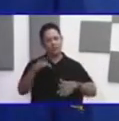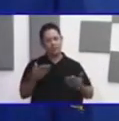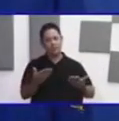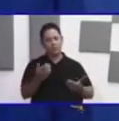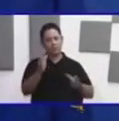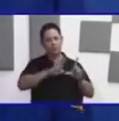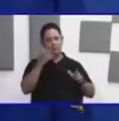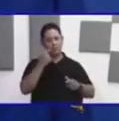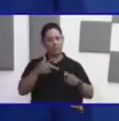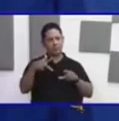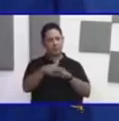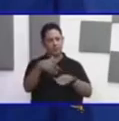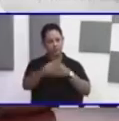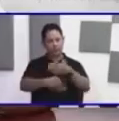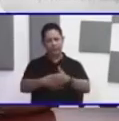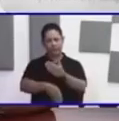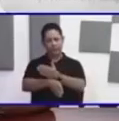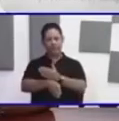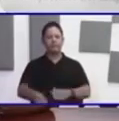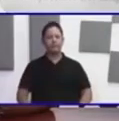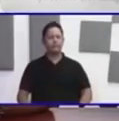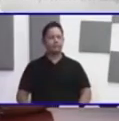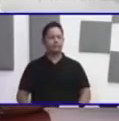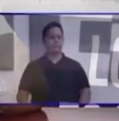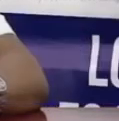vamos entonces a un corte de comerciales.